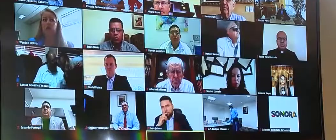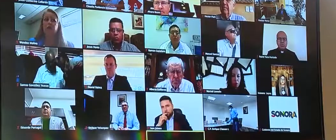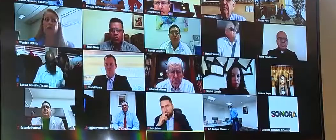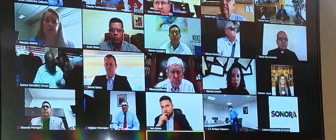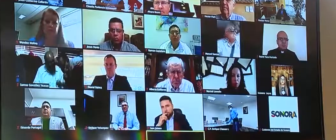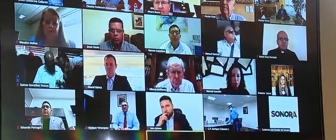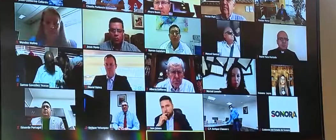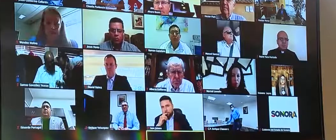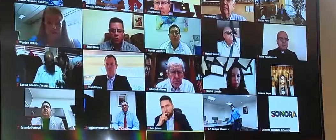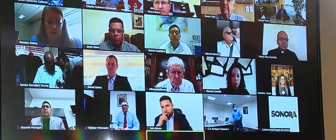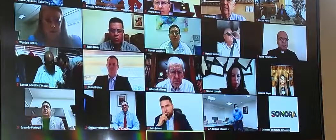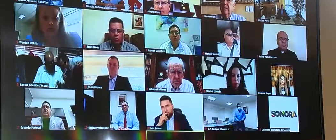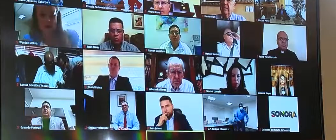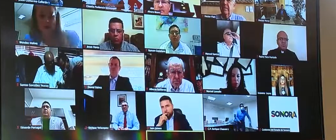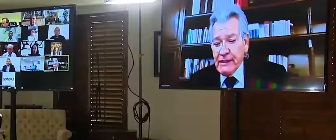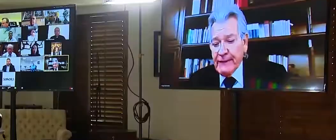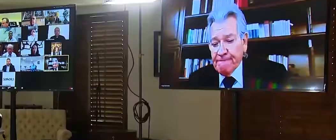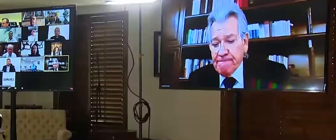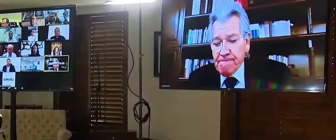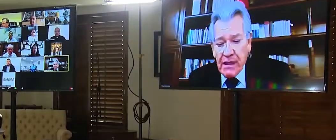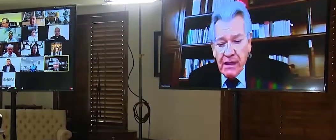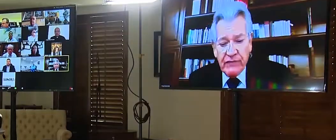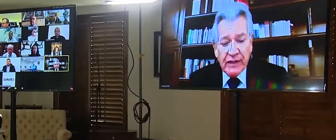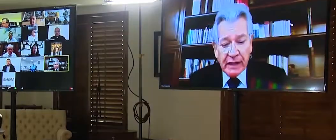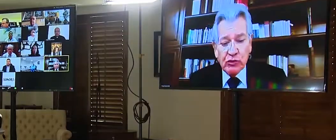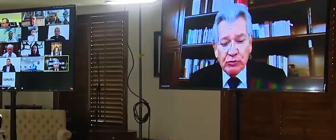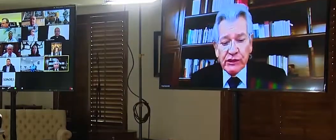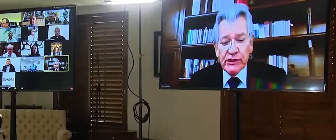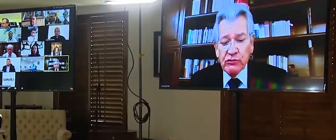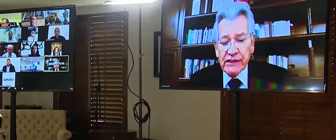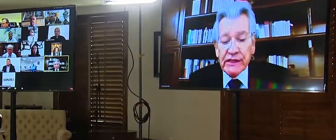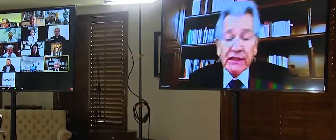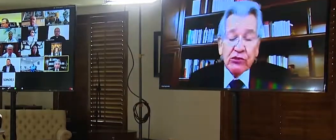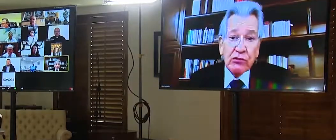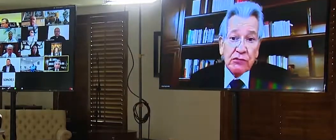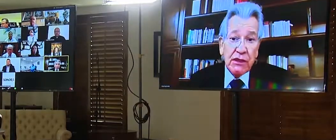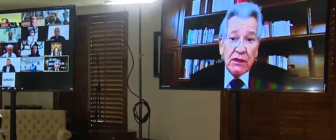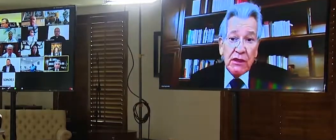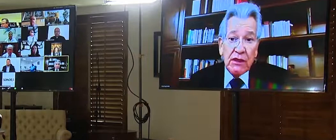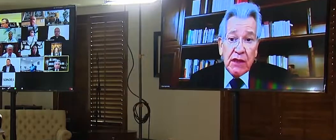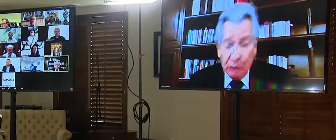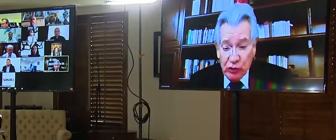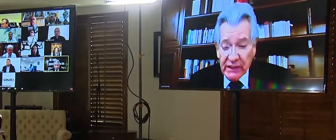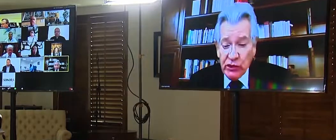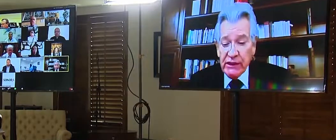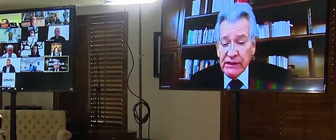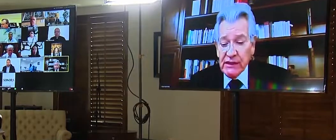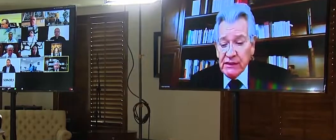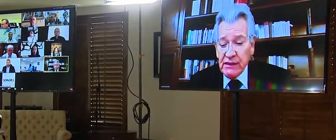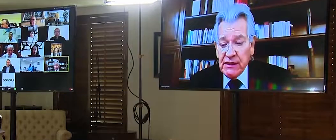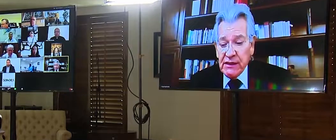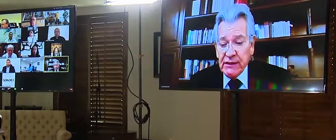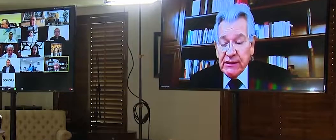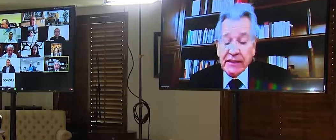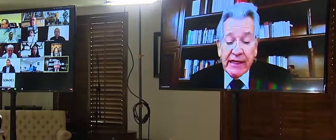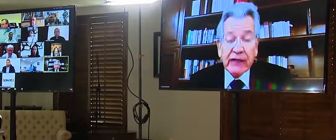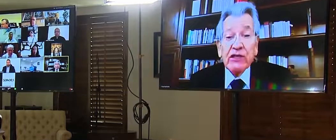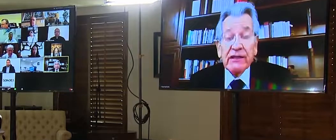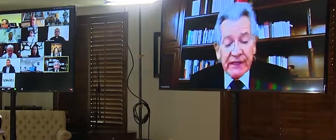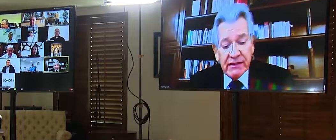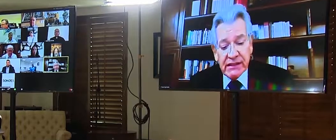Diferentes sectores de la entidad se suman al proyecto Para que siga Sonora. En una inédita reunión virtual con la gobernadora,